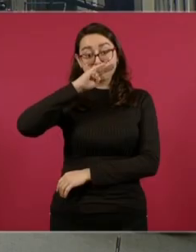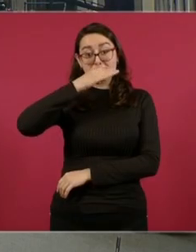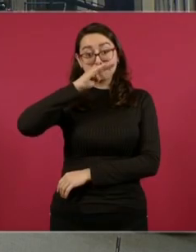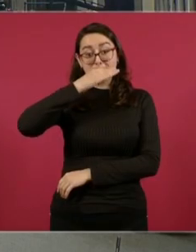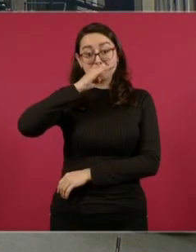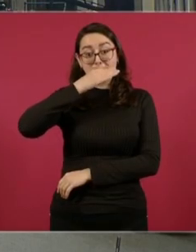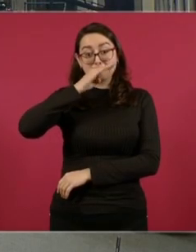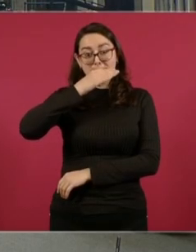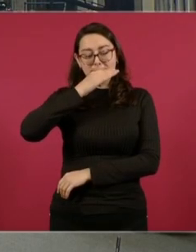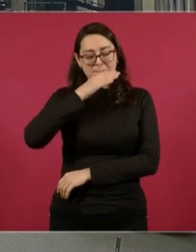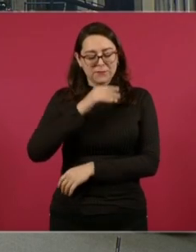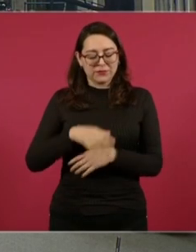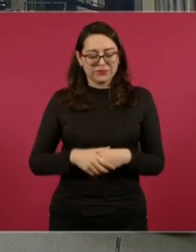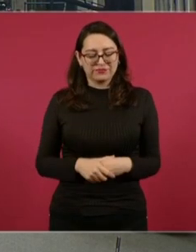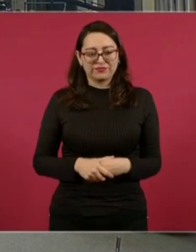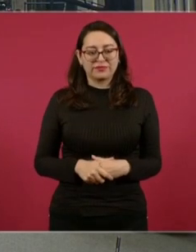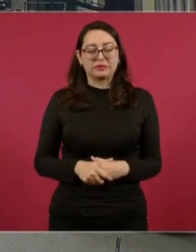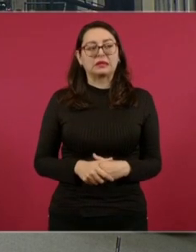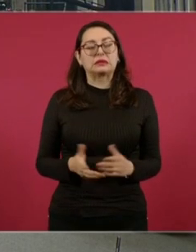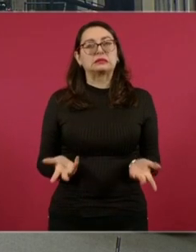Es como una isla.